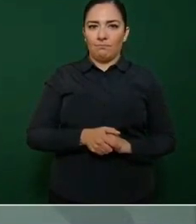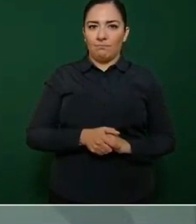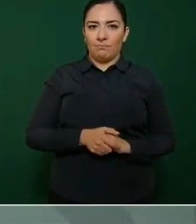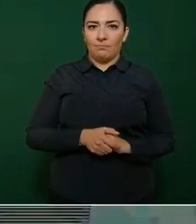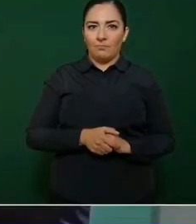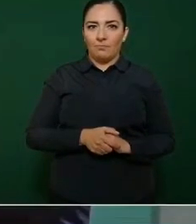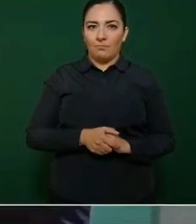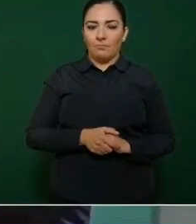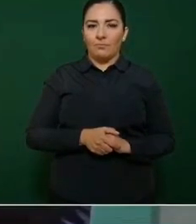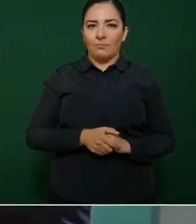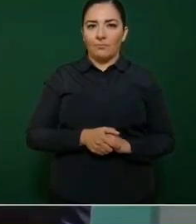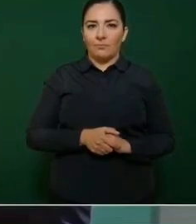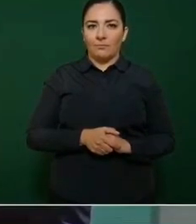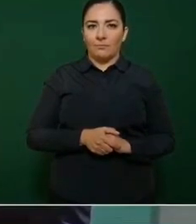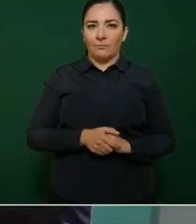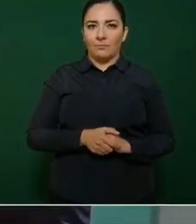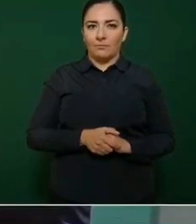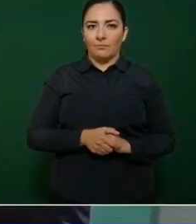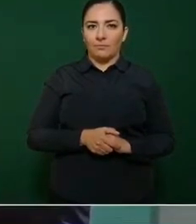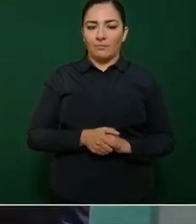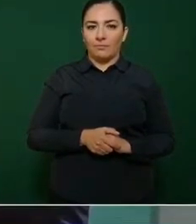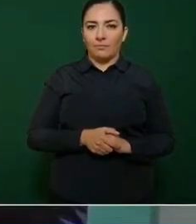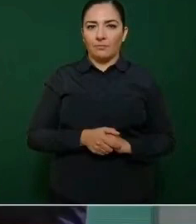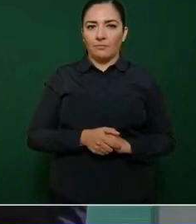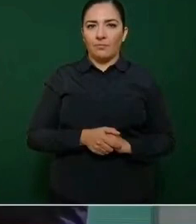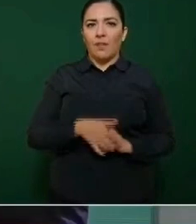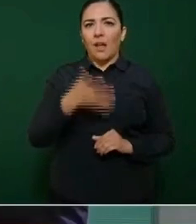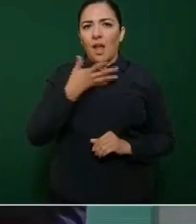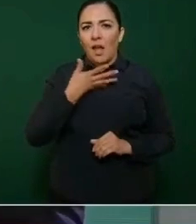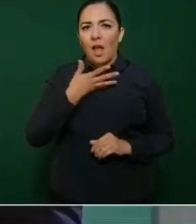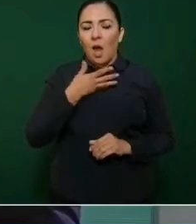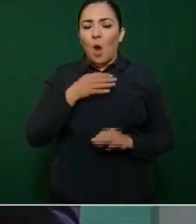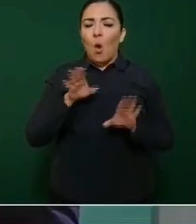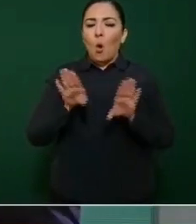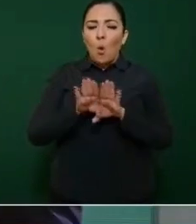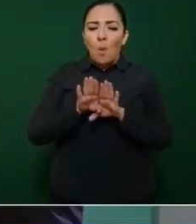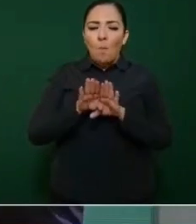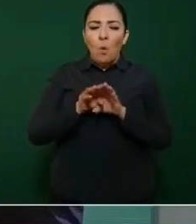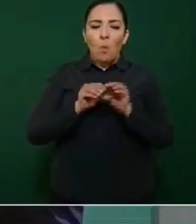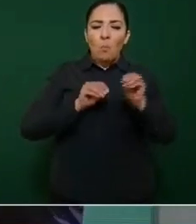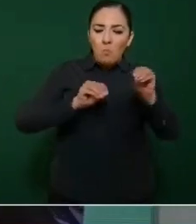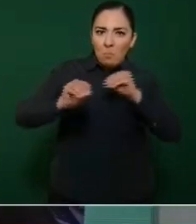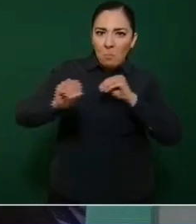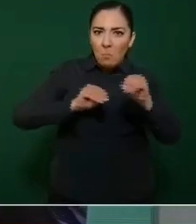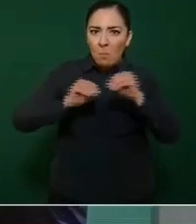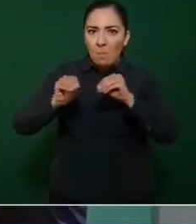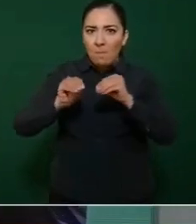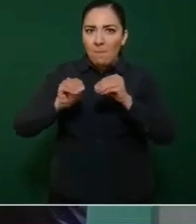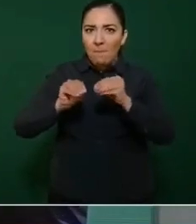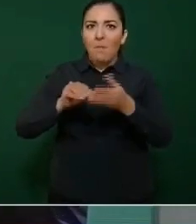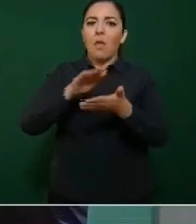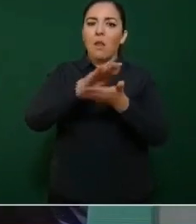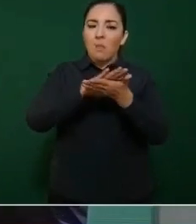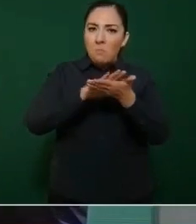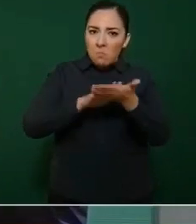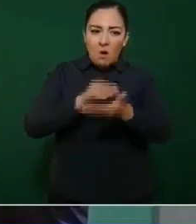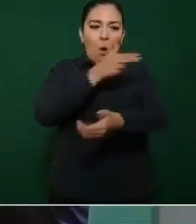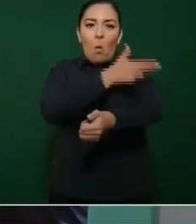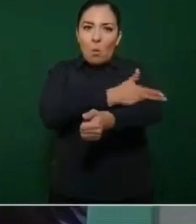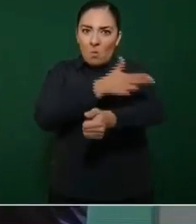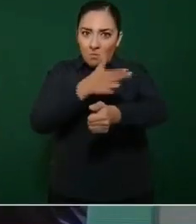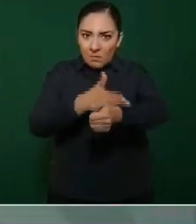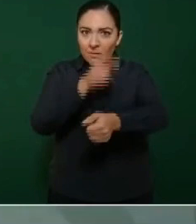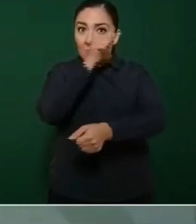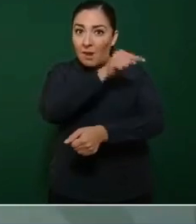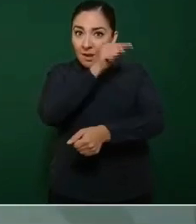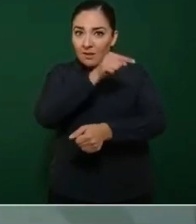tenga y un manejo honesto en las aduanas